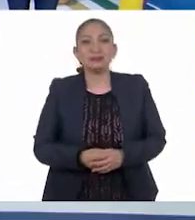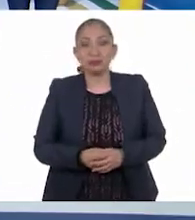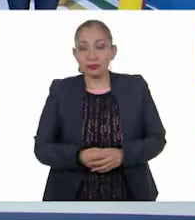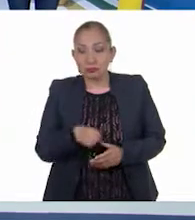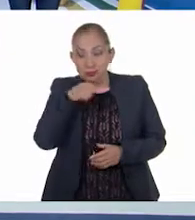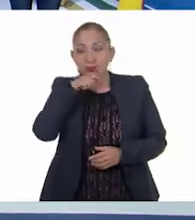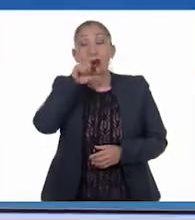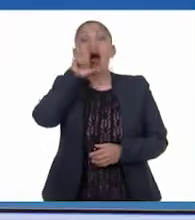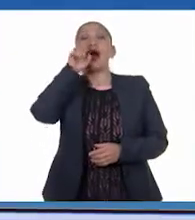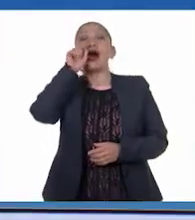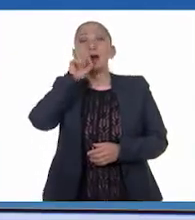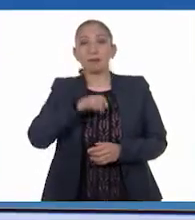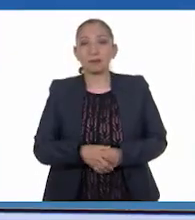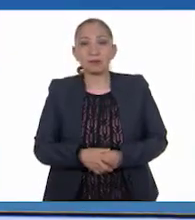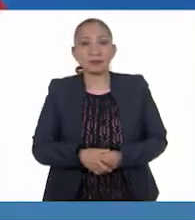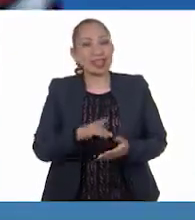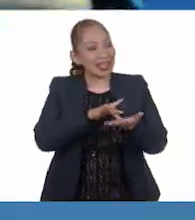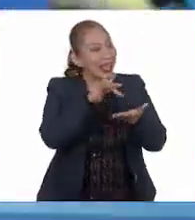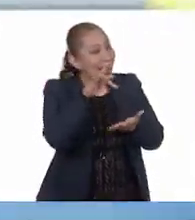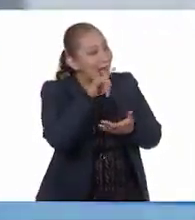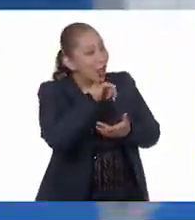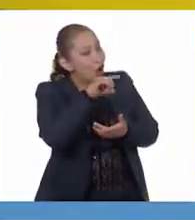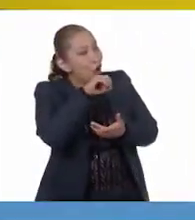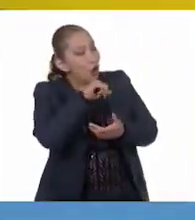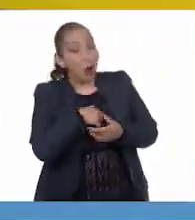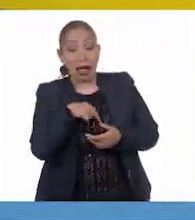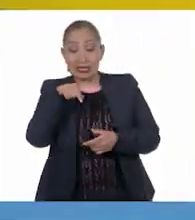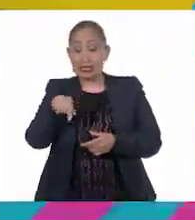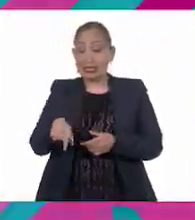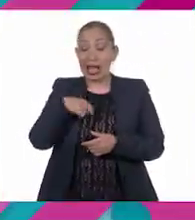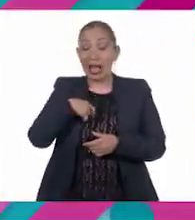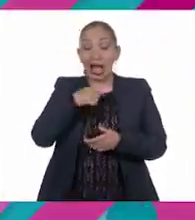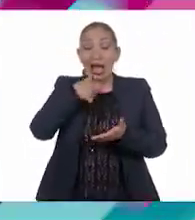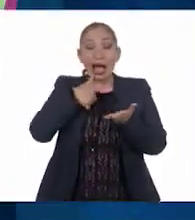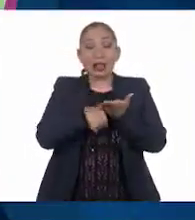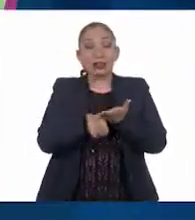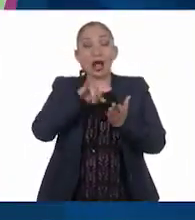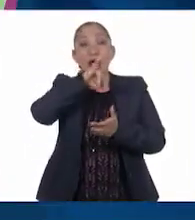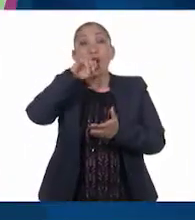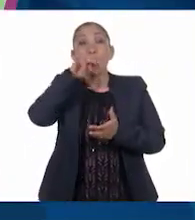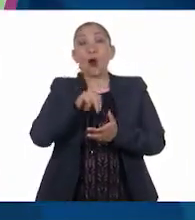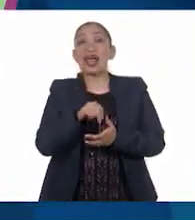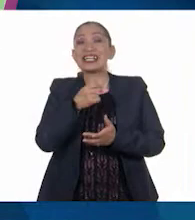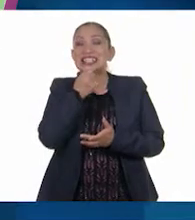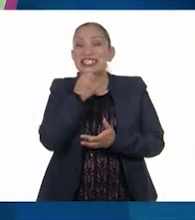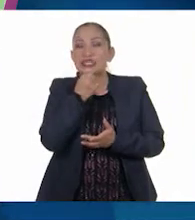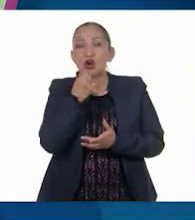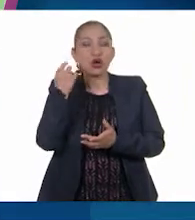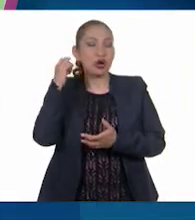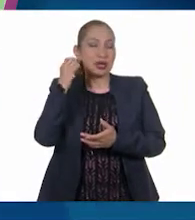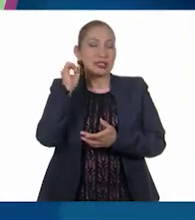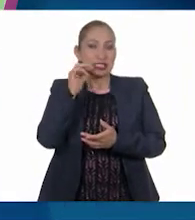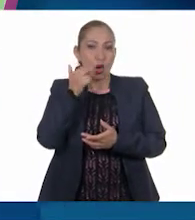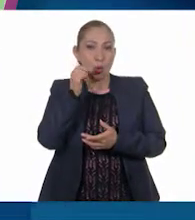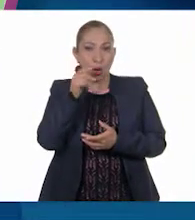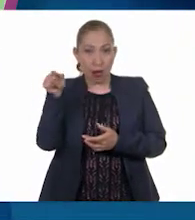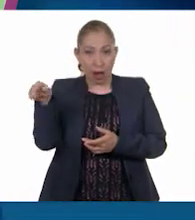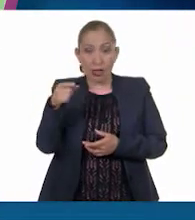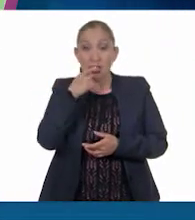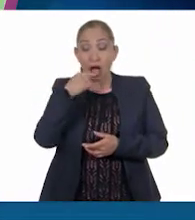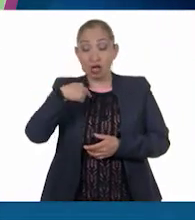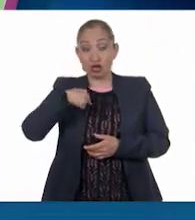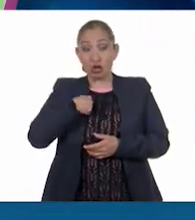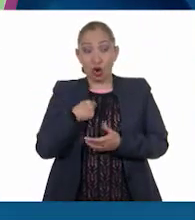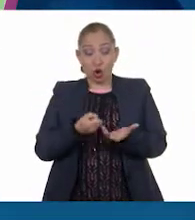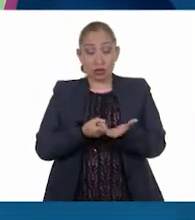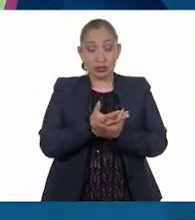¡Oh! Gracias, Lolo. Esta carta es de Juan, de Chihuahua. Y él nos dice, yo me salgo a